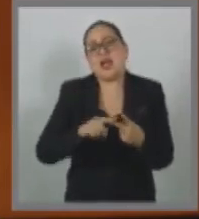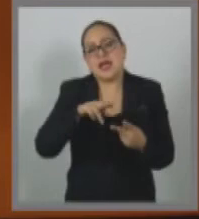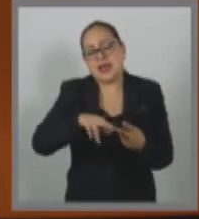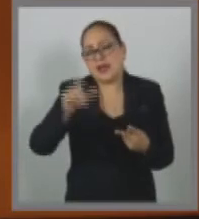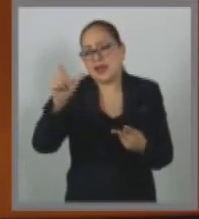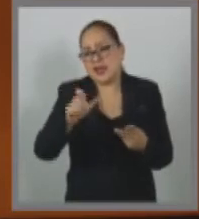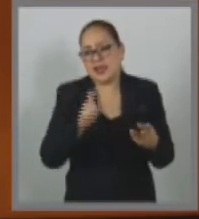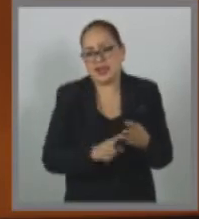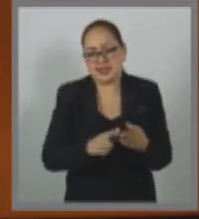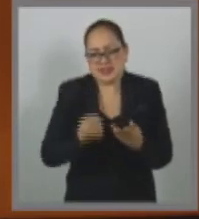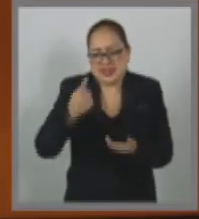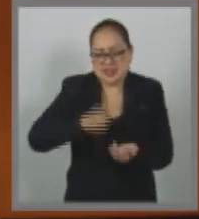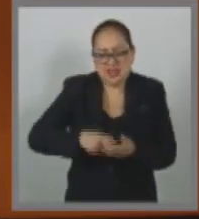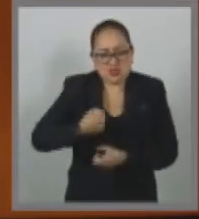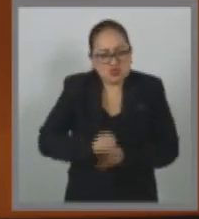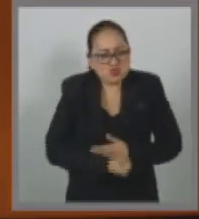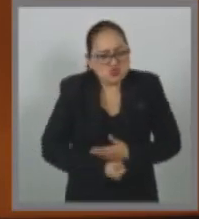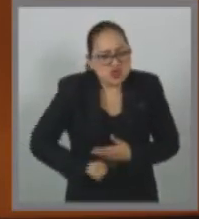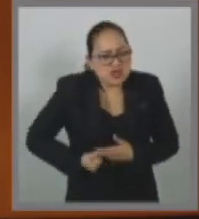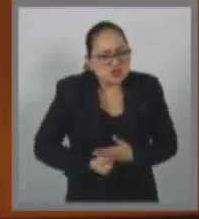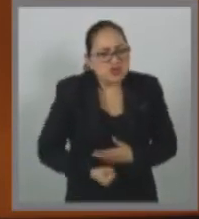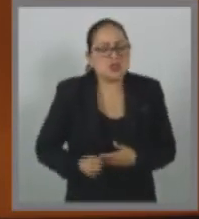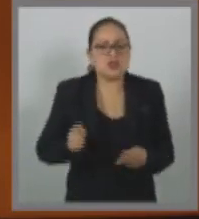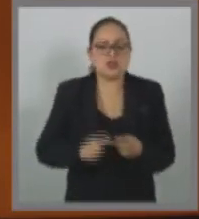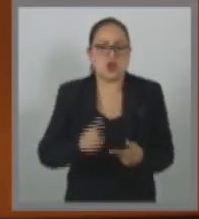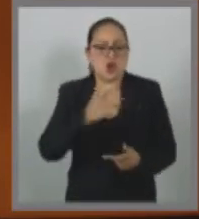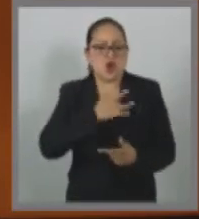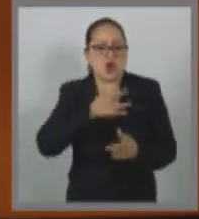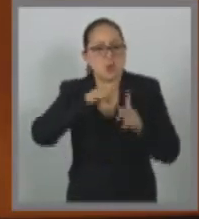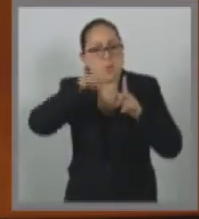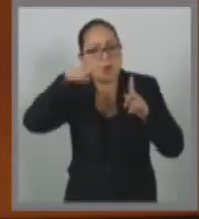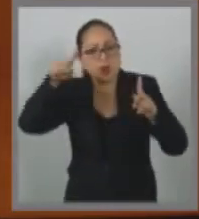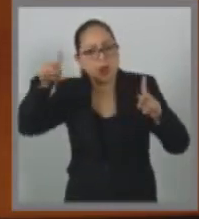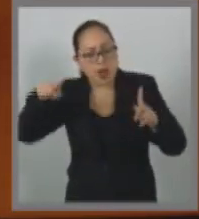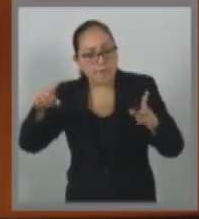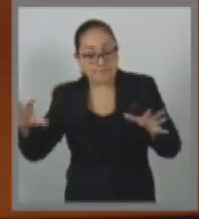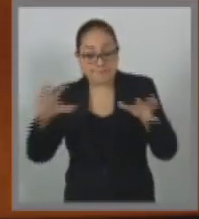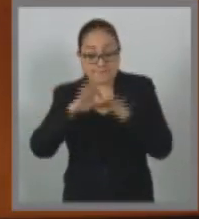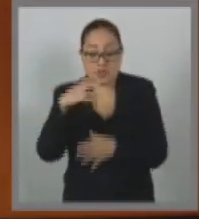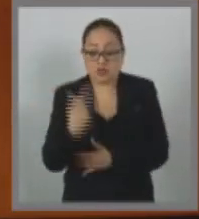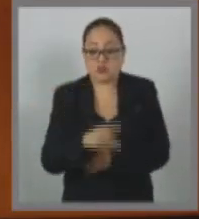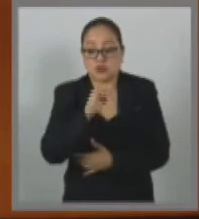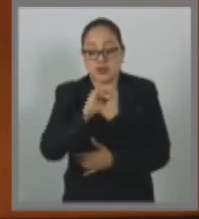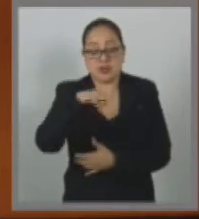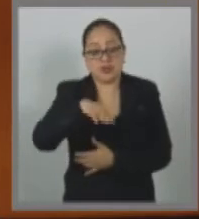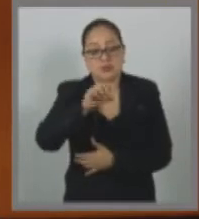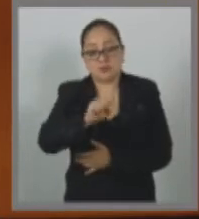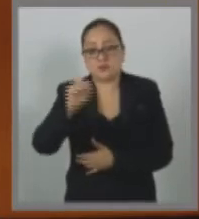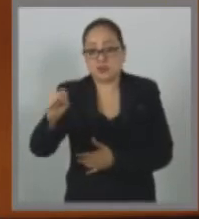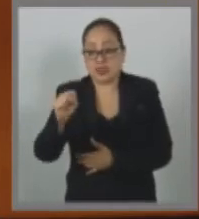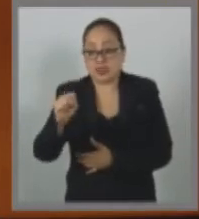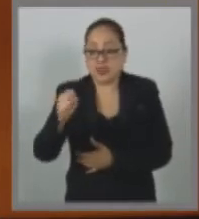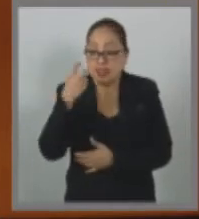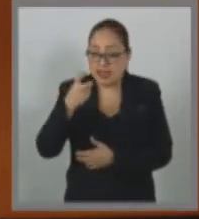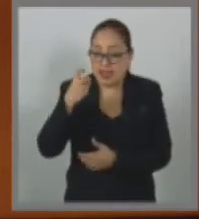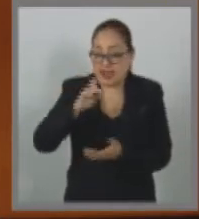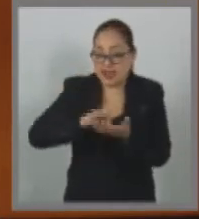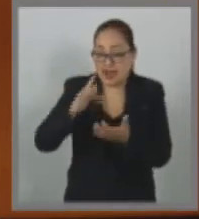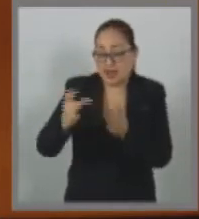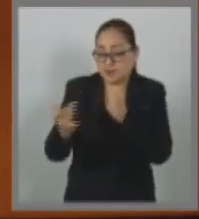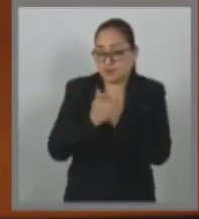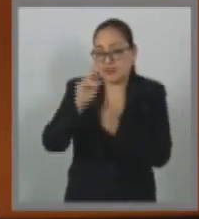magnéticas, ultrasonidos y electrocardiogramas que se realizan en el Instituto Mexicano de Seguro Social con tecnología de